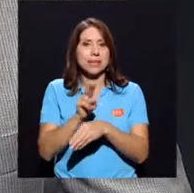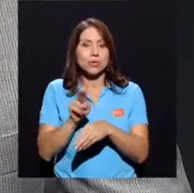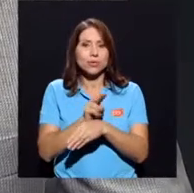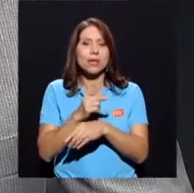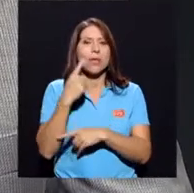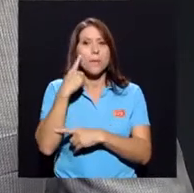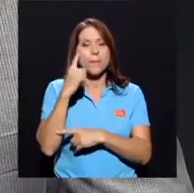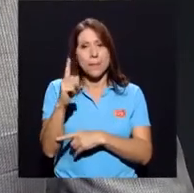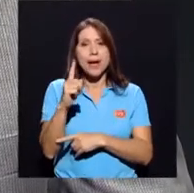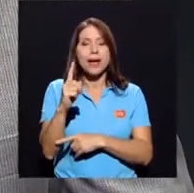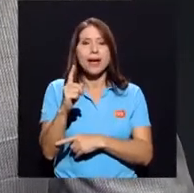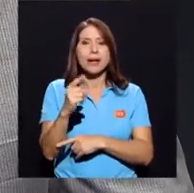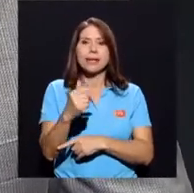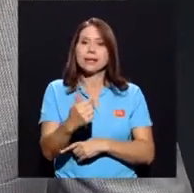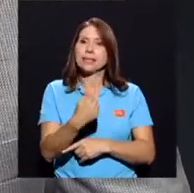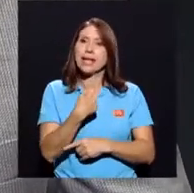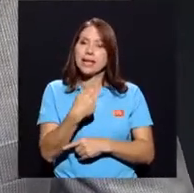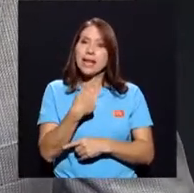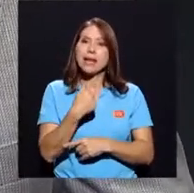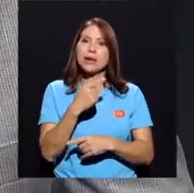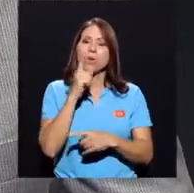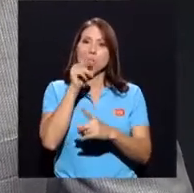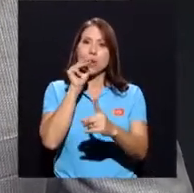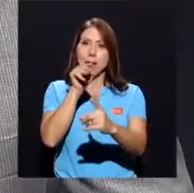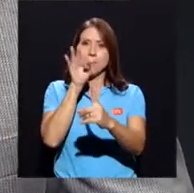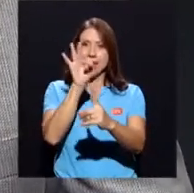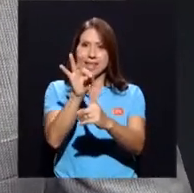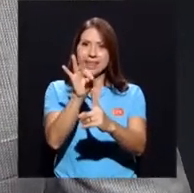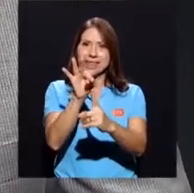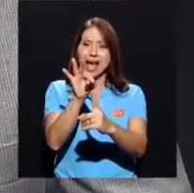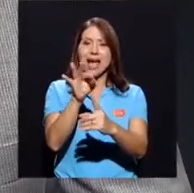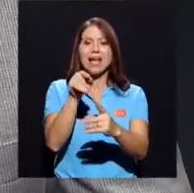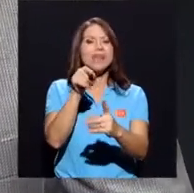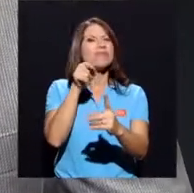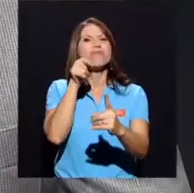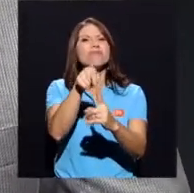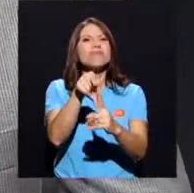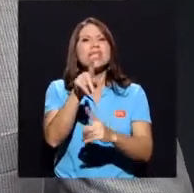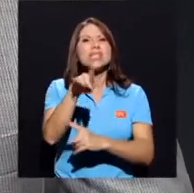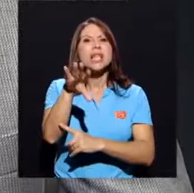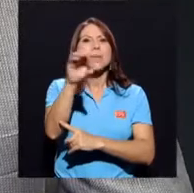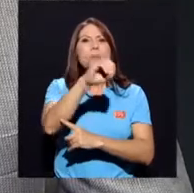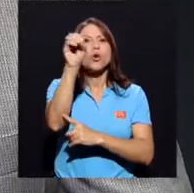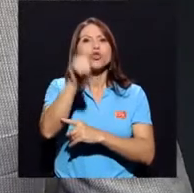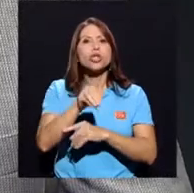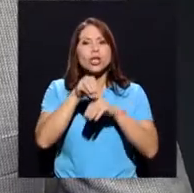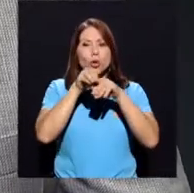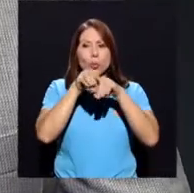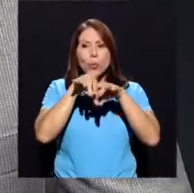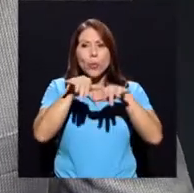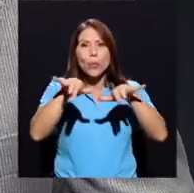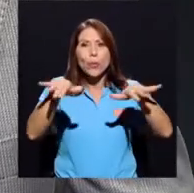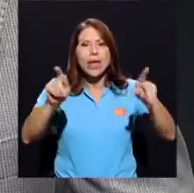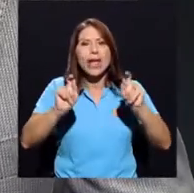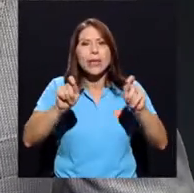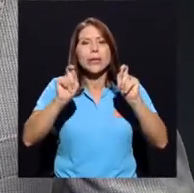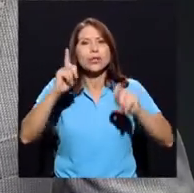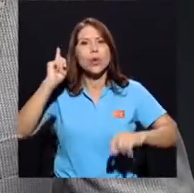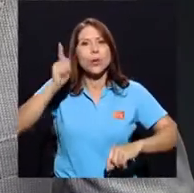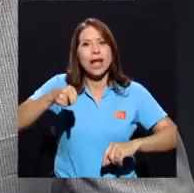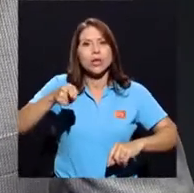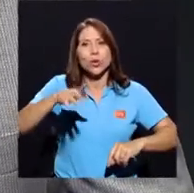obtener una meta que se planteó como era el 100 por ciento de cobertura para lo que es la educación obligatoria o